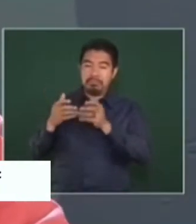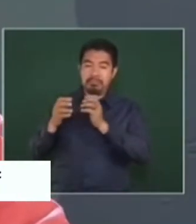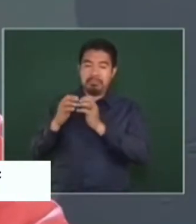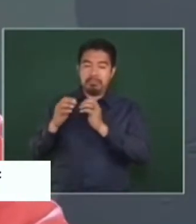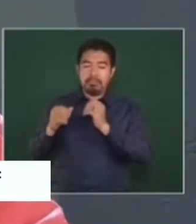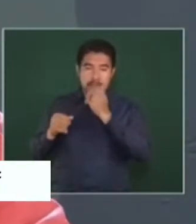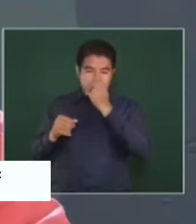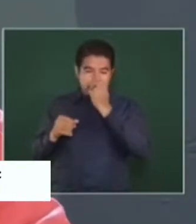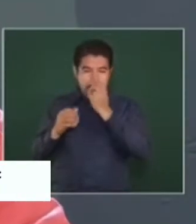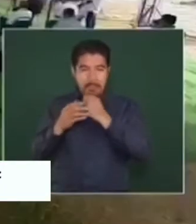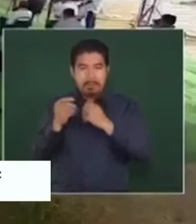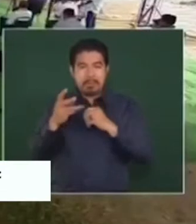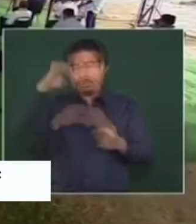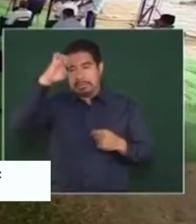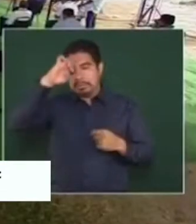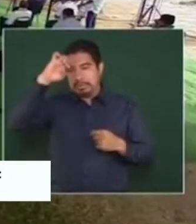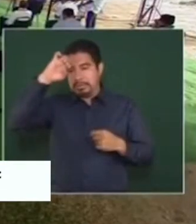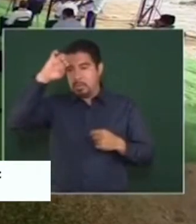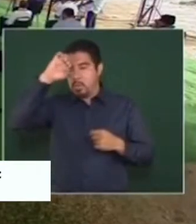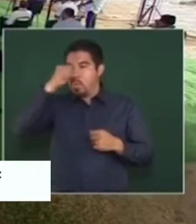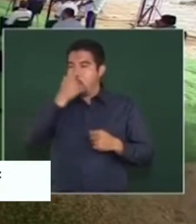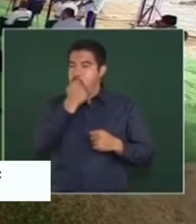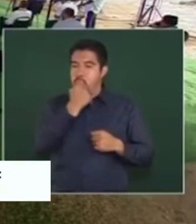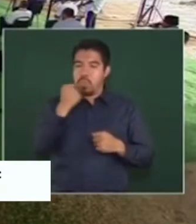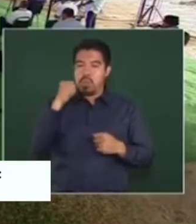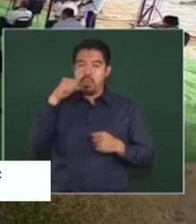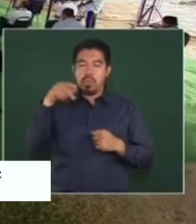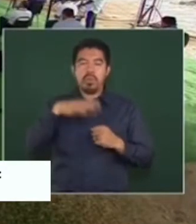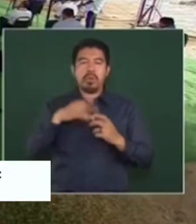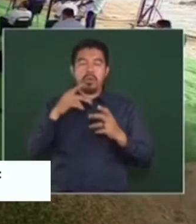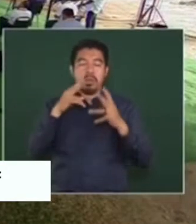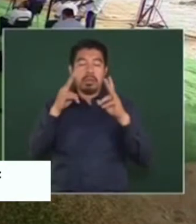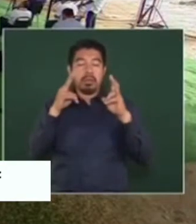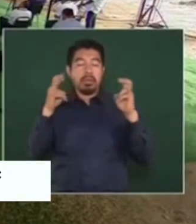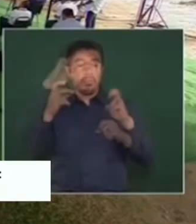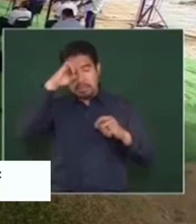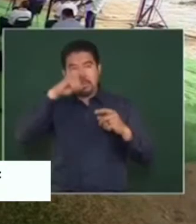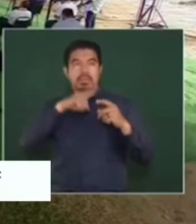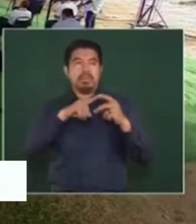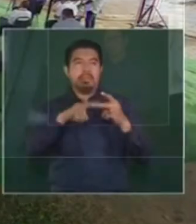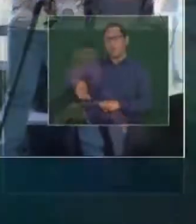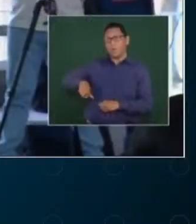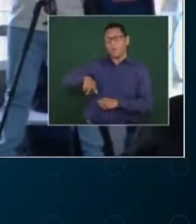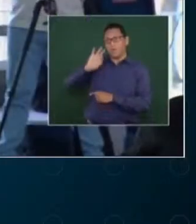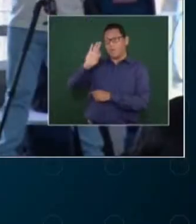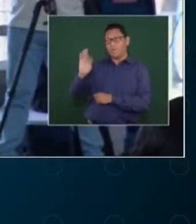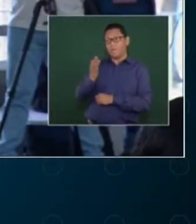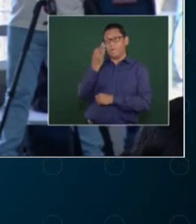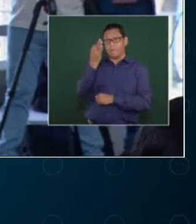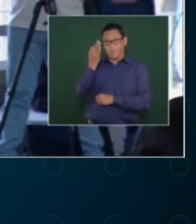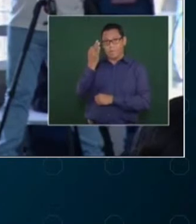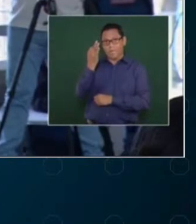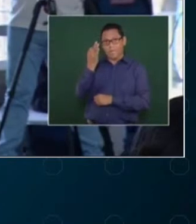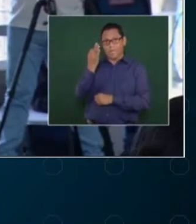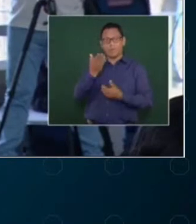con mucha experiencia en la política y en la administración pública. Eso me da tranquilidad.